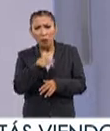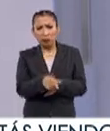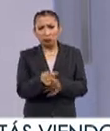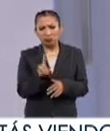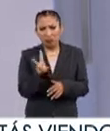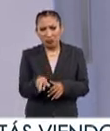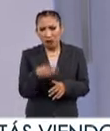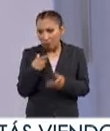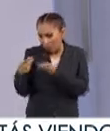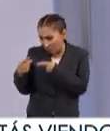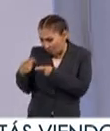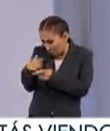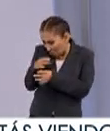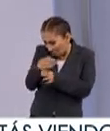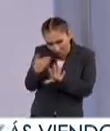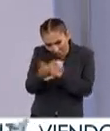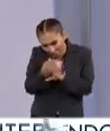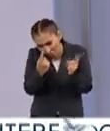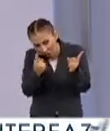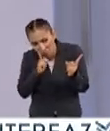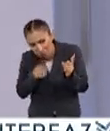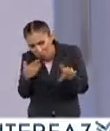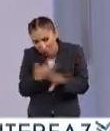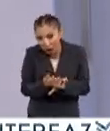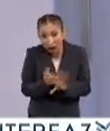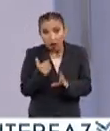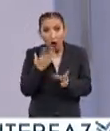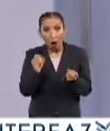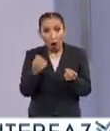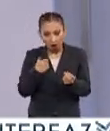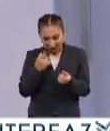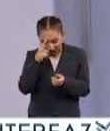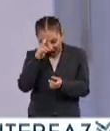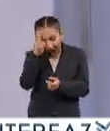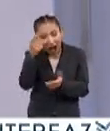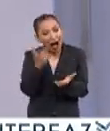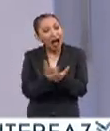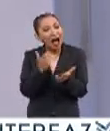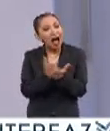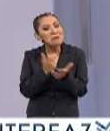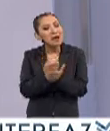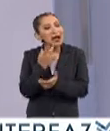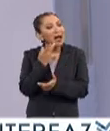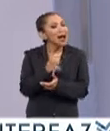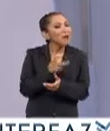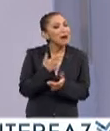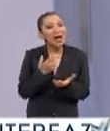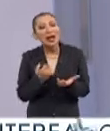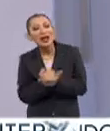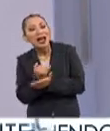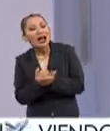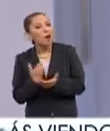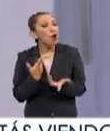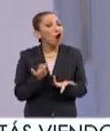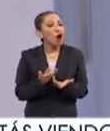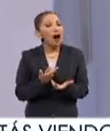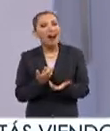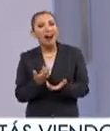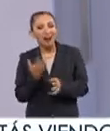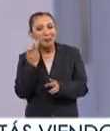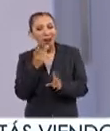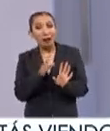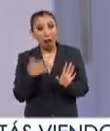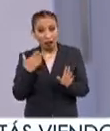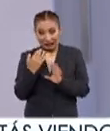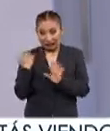pues ahora sí que se organizan, ¿no? Contra uno, contra otro. Incluso se corren apuestas afuera de muchas escuelas de quién va a ganar. Y el caso de